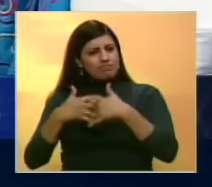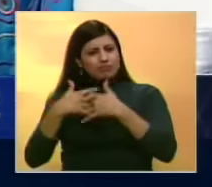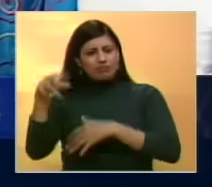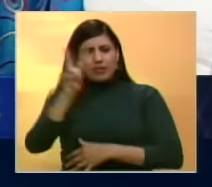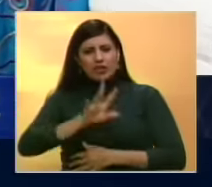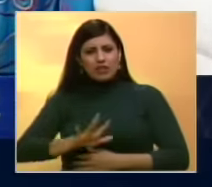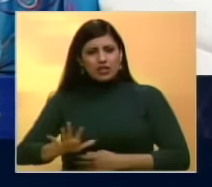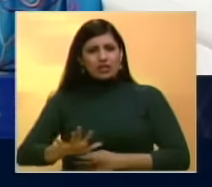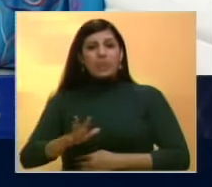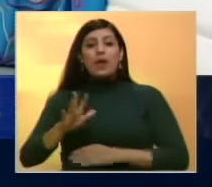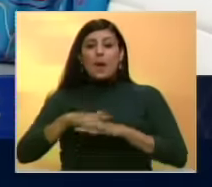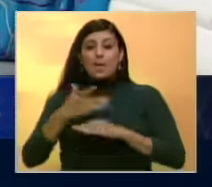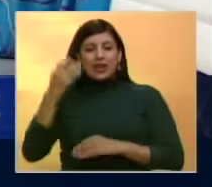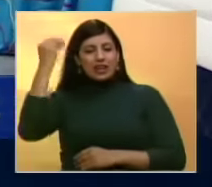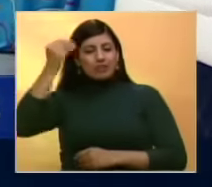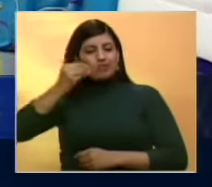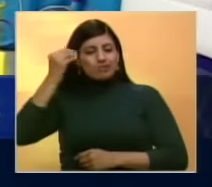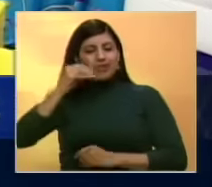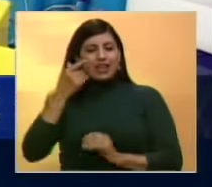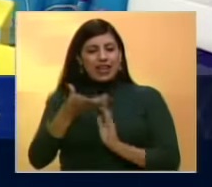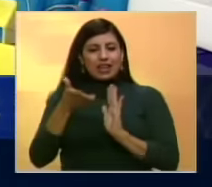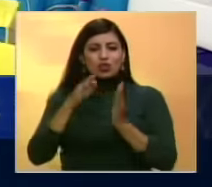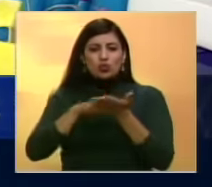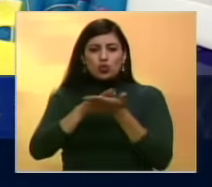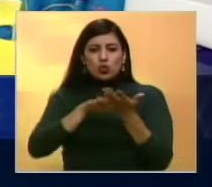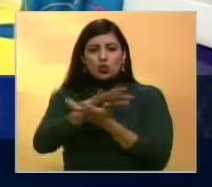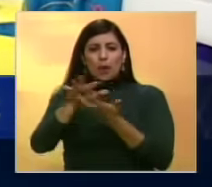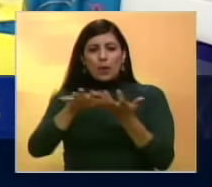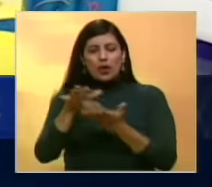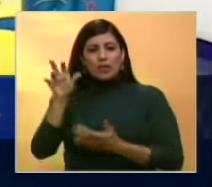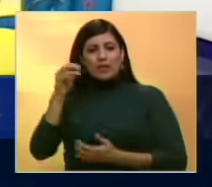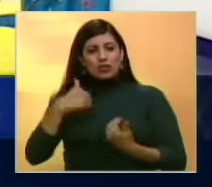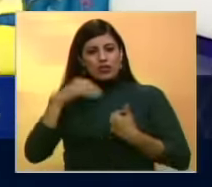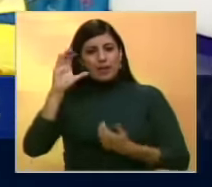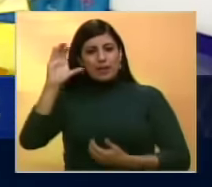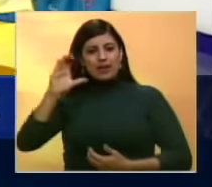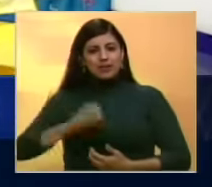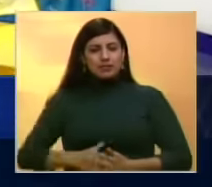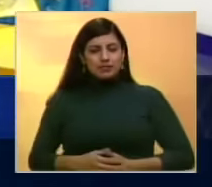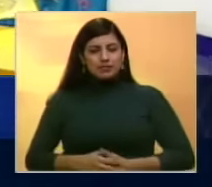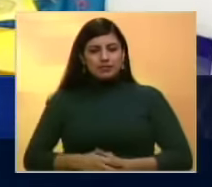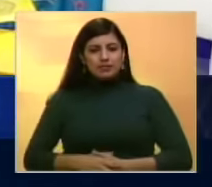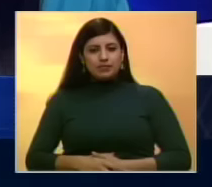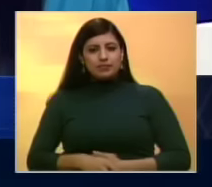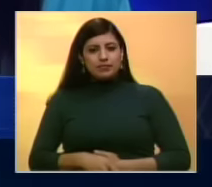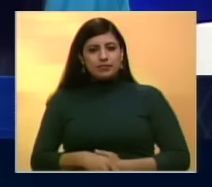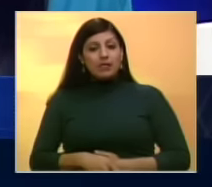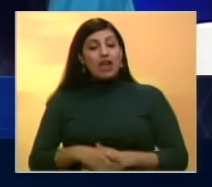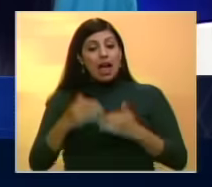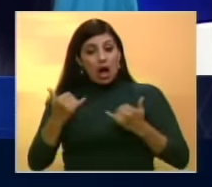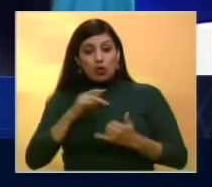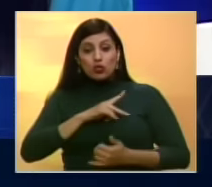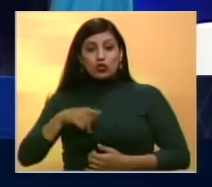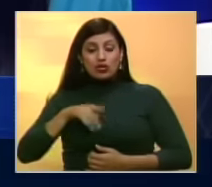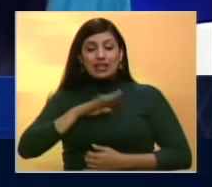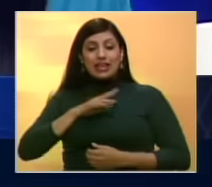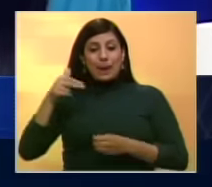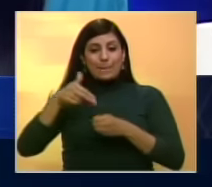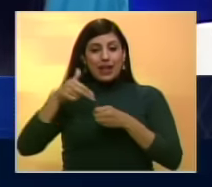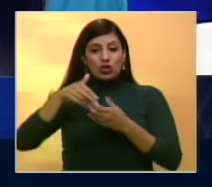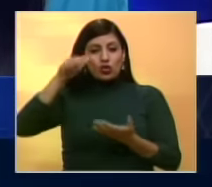venezolano ya que considera que es una solución a la crisis que atraviesa el país y ahora que tenemos el barril del